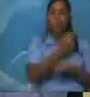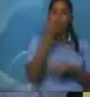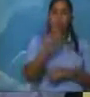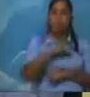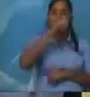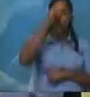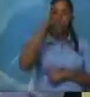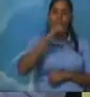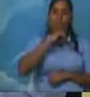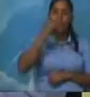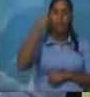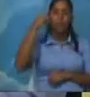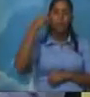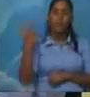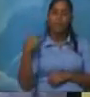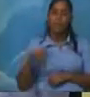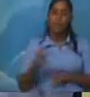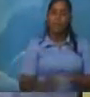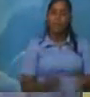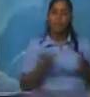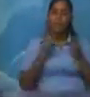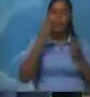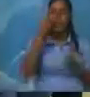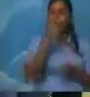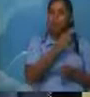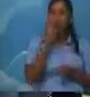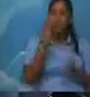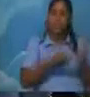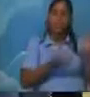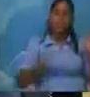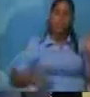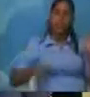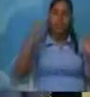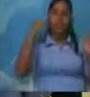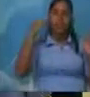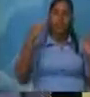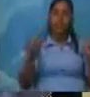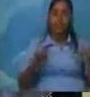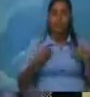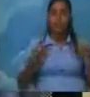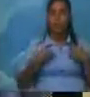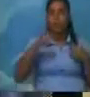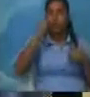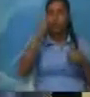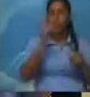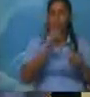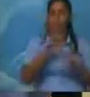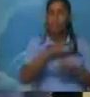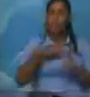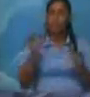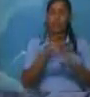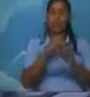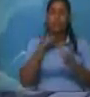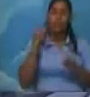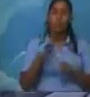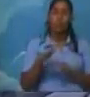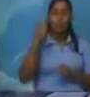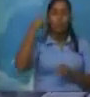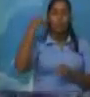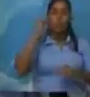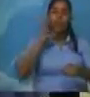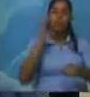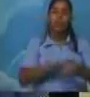es para que tengamos vida las promesas del Señor es para que vivamos Dios no quiere que nadie muera por causa del pecado